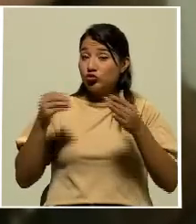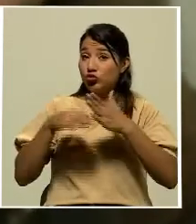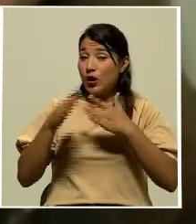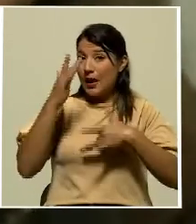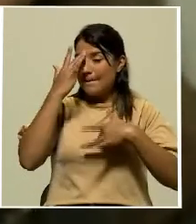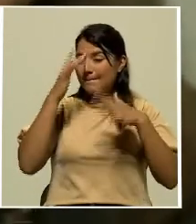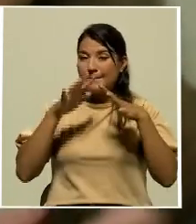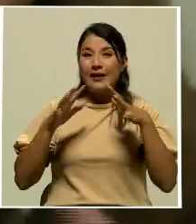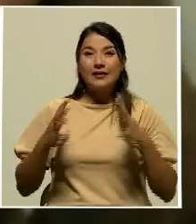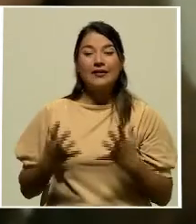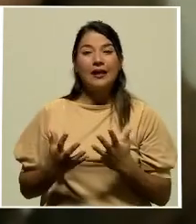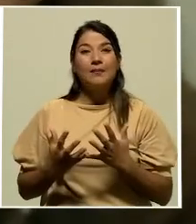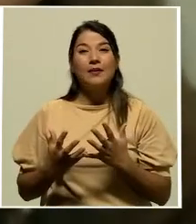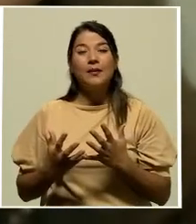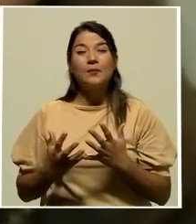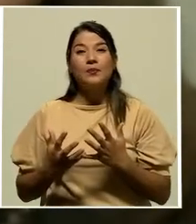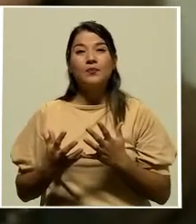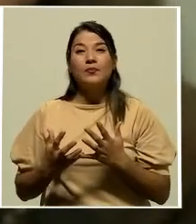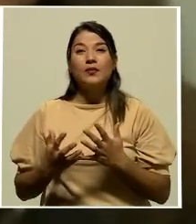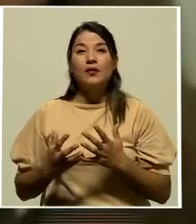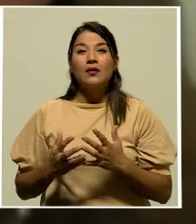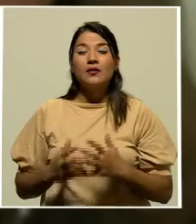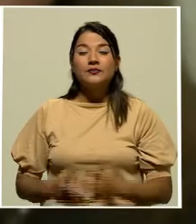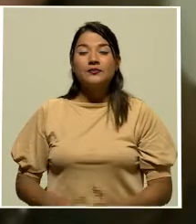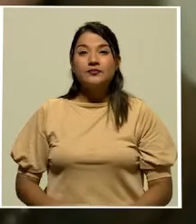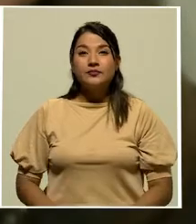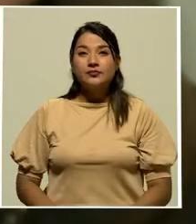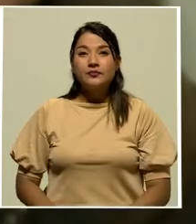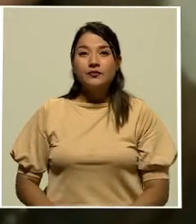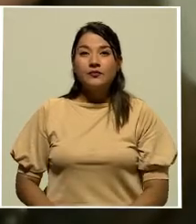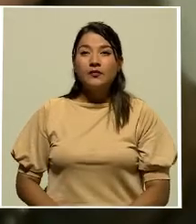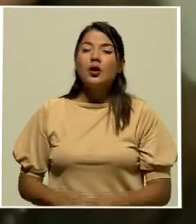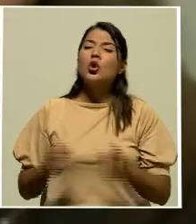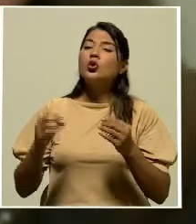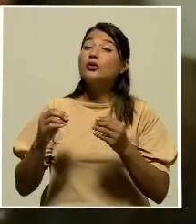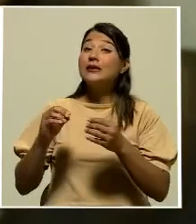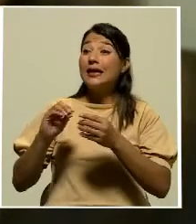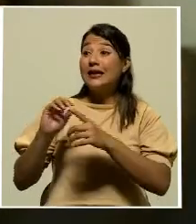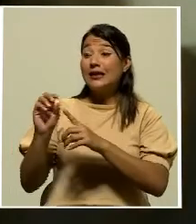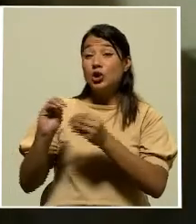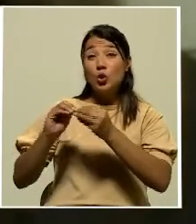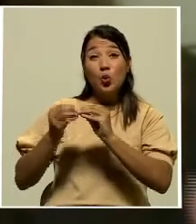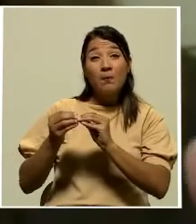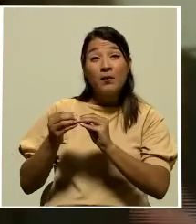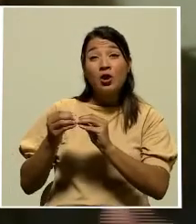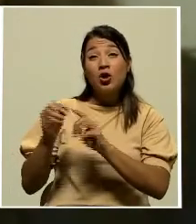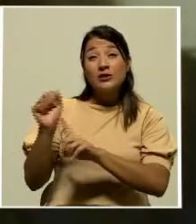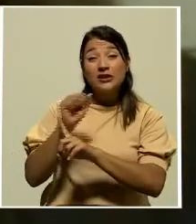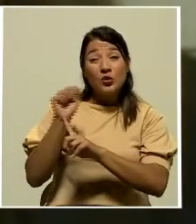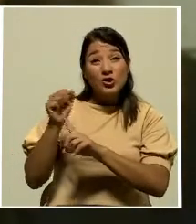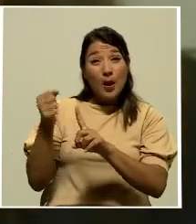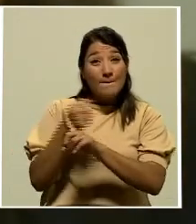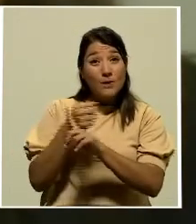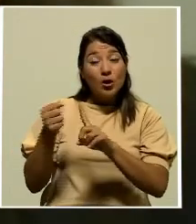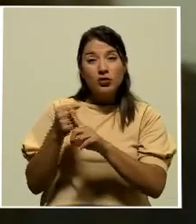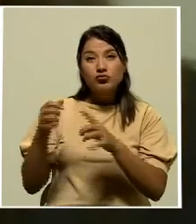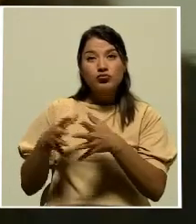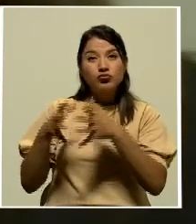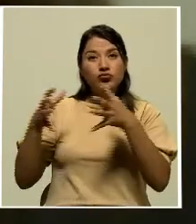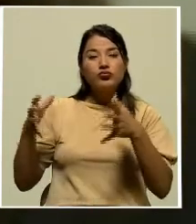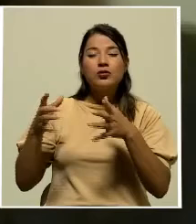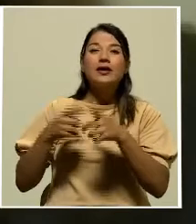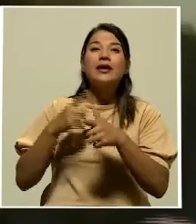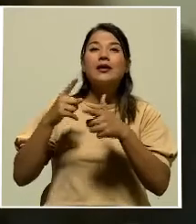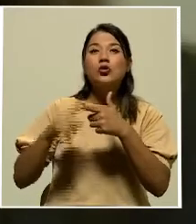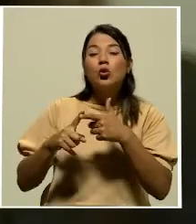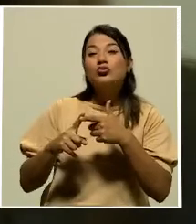tiene dados, 911 tiene dados, los casos de violencia han aumentado. Entonces tenemos que pensar a escuela como un ambiente